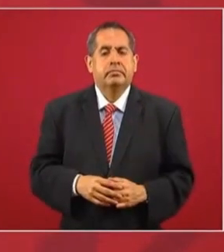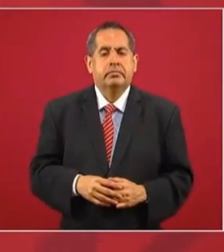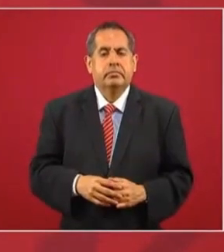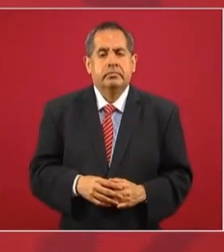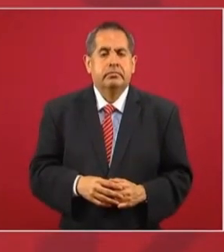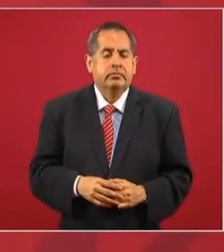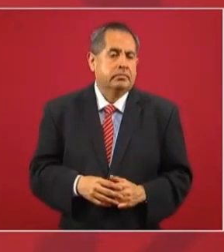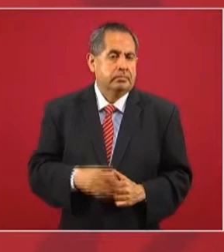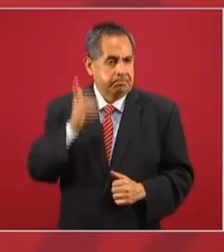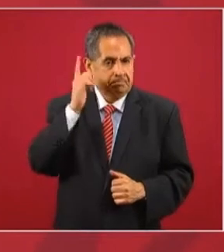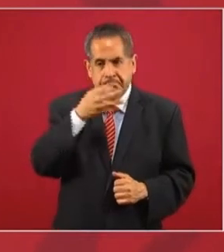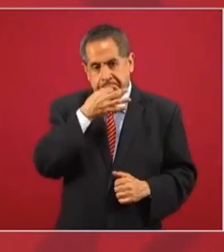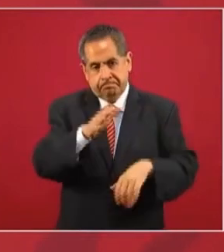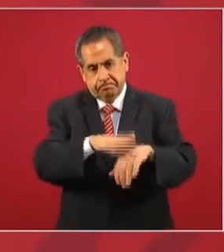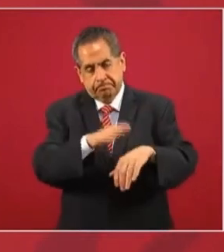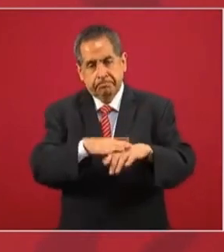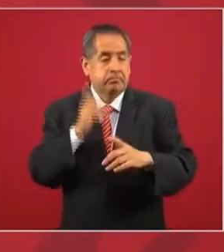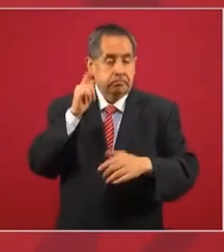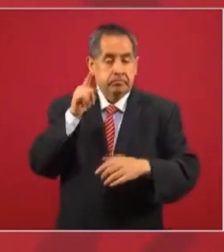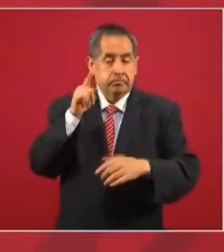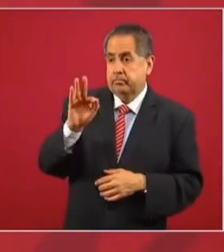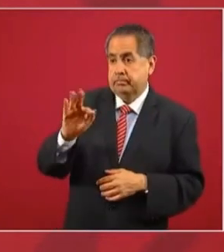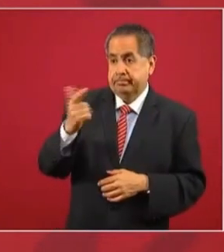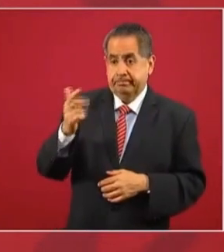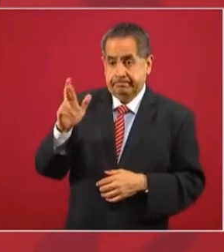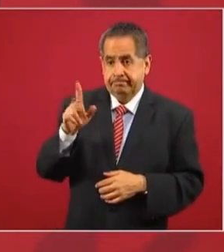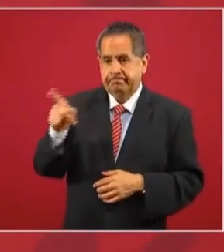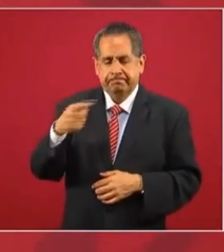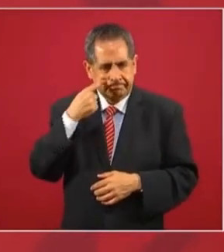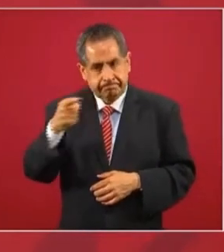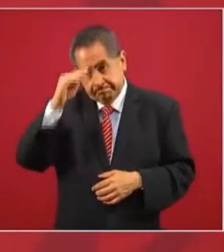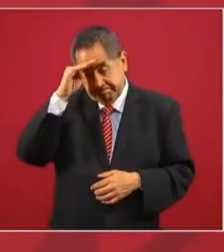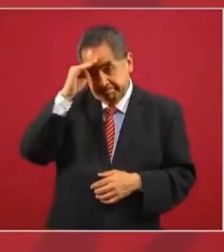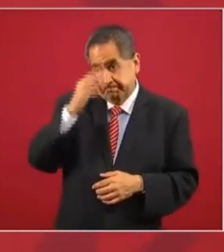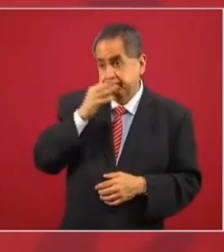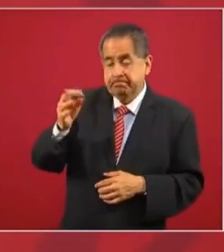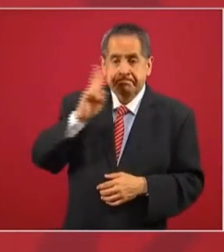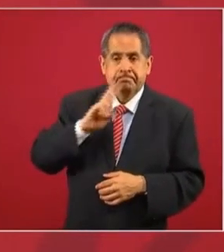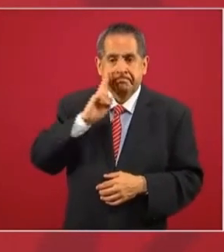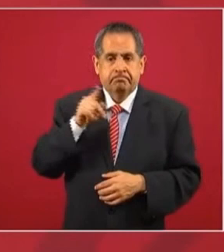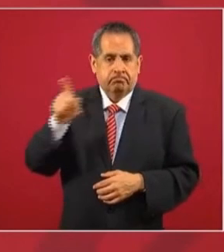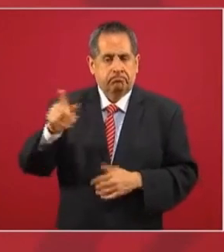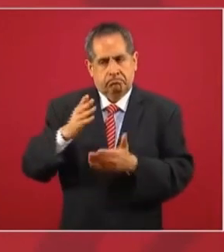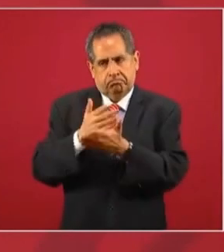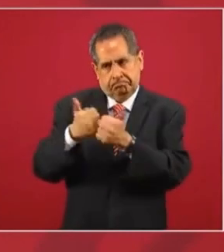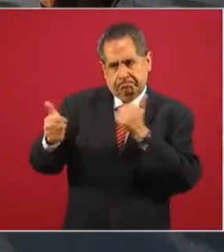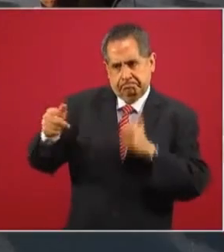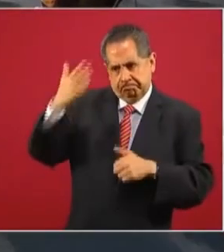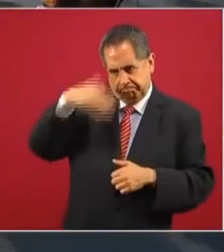que ojalá y la fiscalía lo considere porque es autónoma,